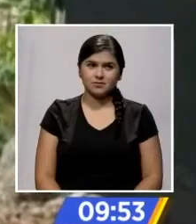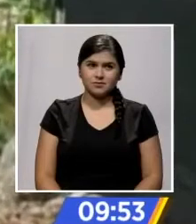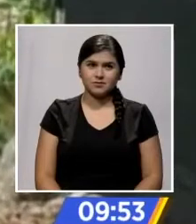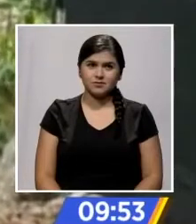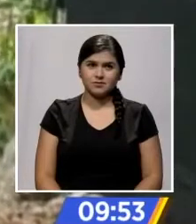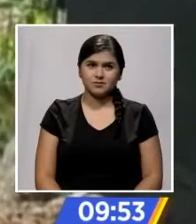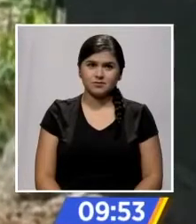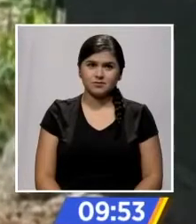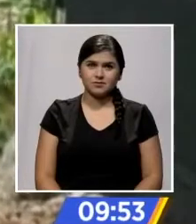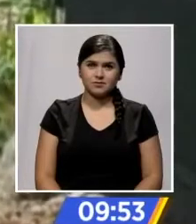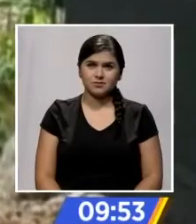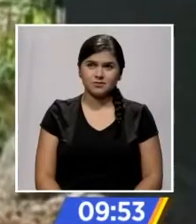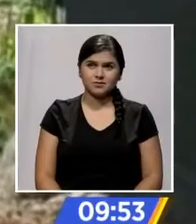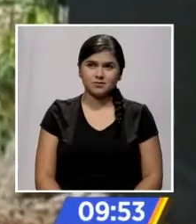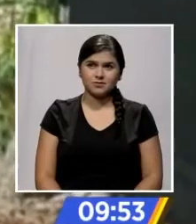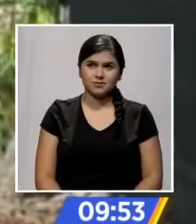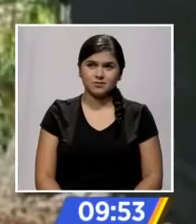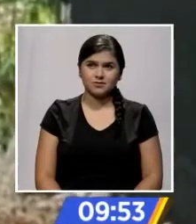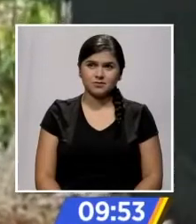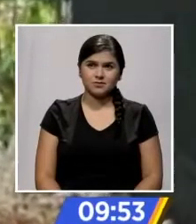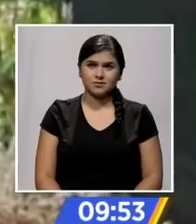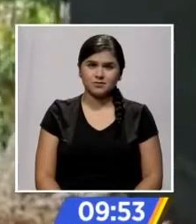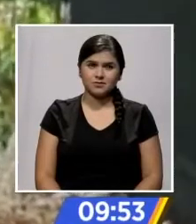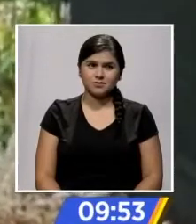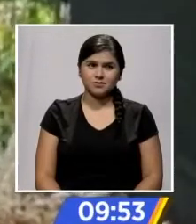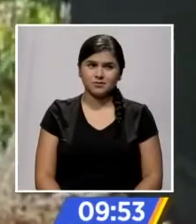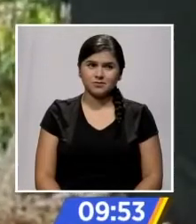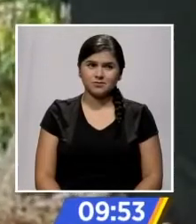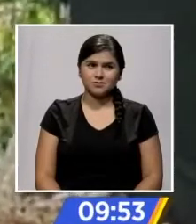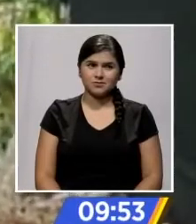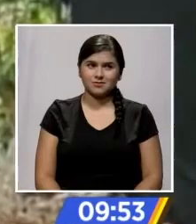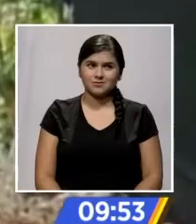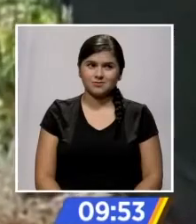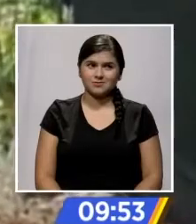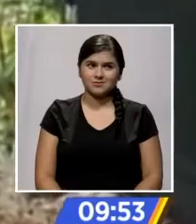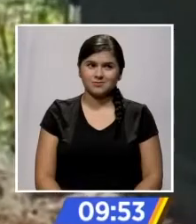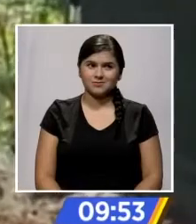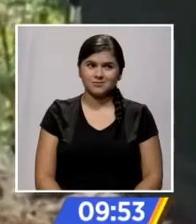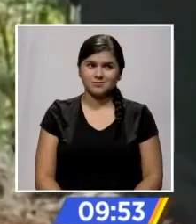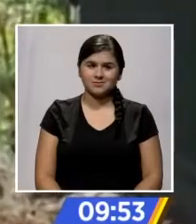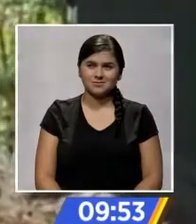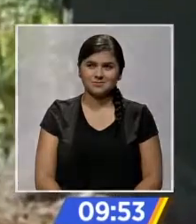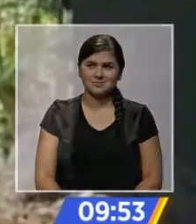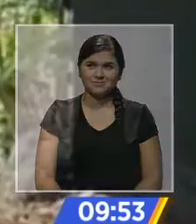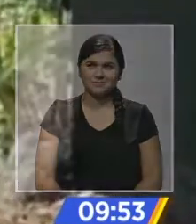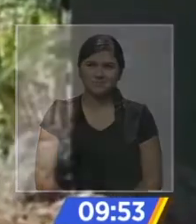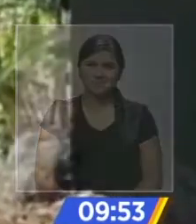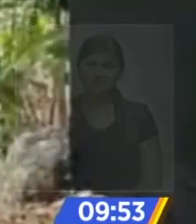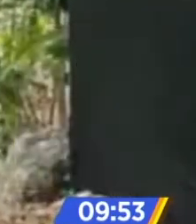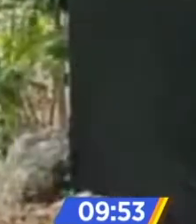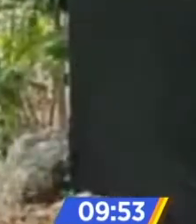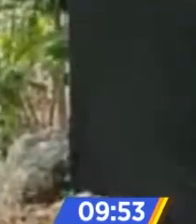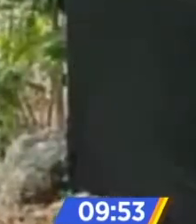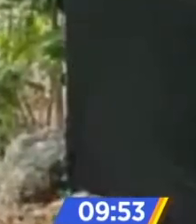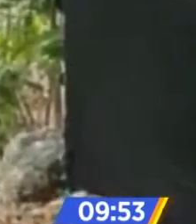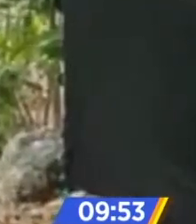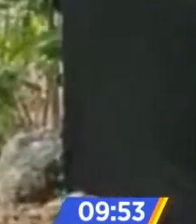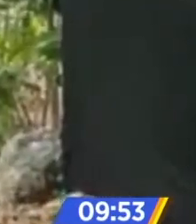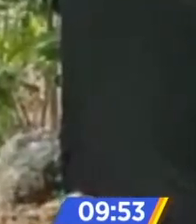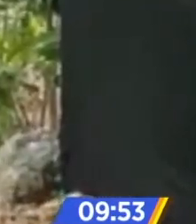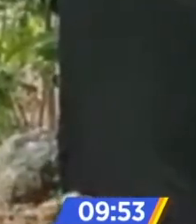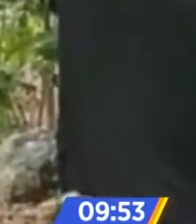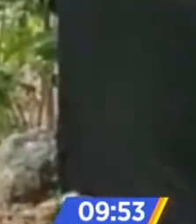se convirtió en un cándaco. Y Ovita hizo fuego a todo el